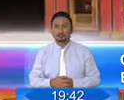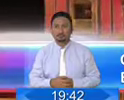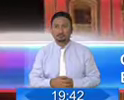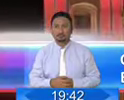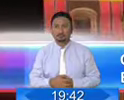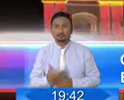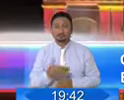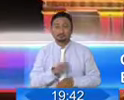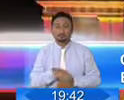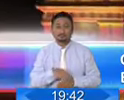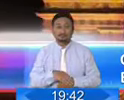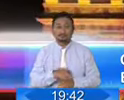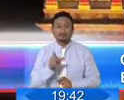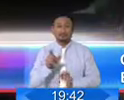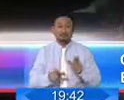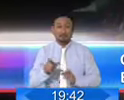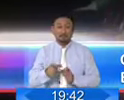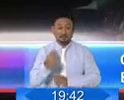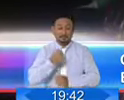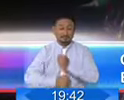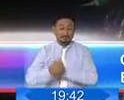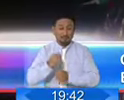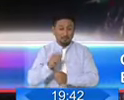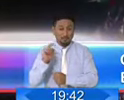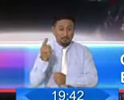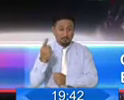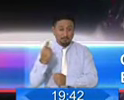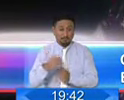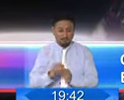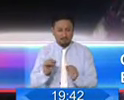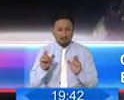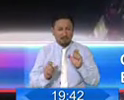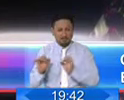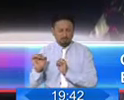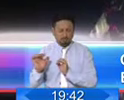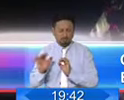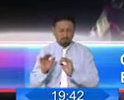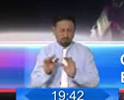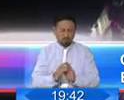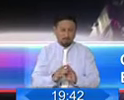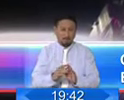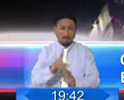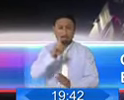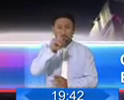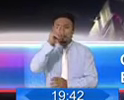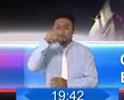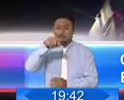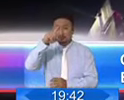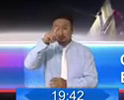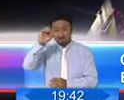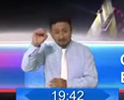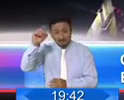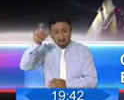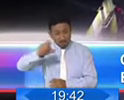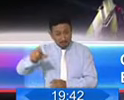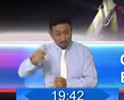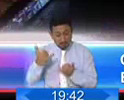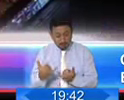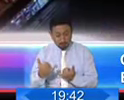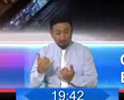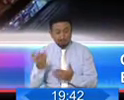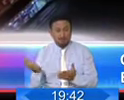Debido a la gran acogida que tuvo este evento en su primera edición el año anterior, con la visita de más de 1,5 millones de personas, esta vez la